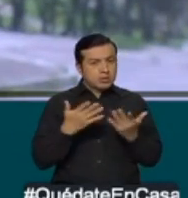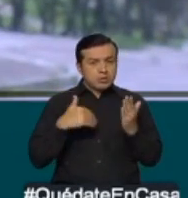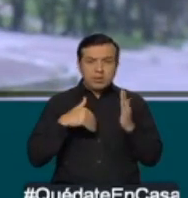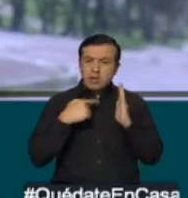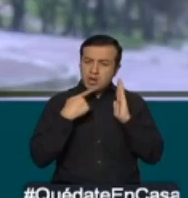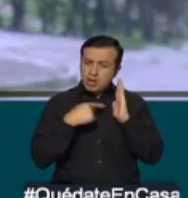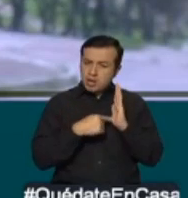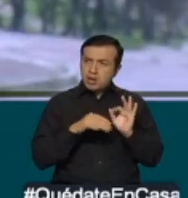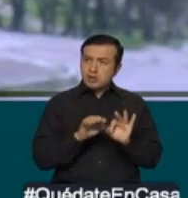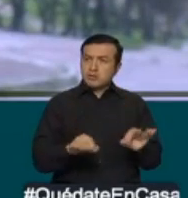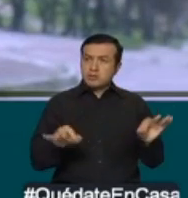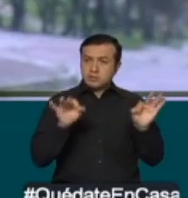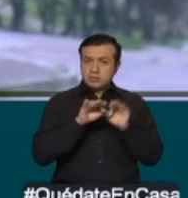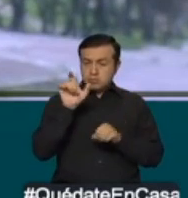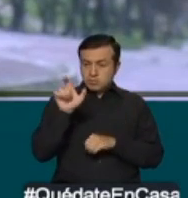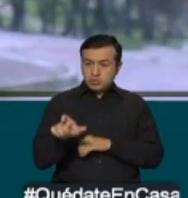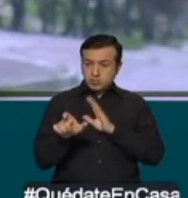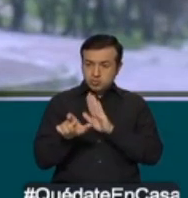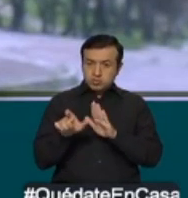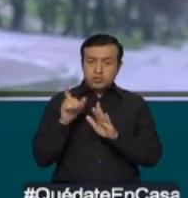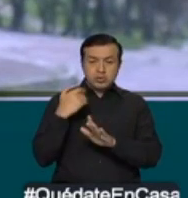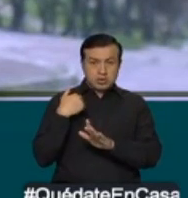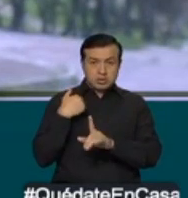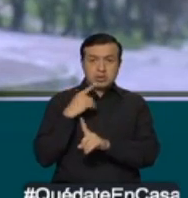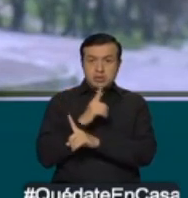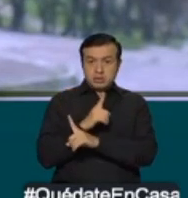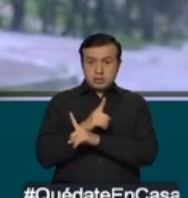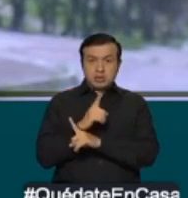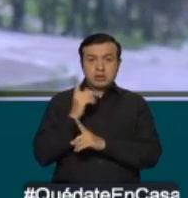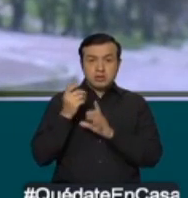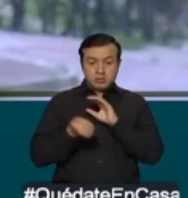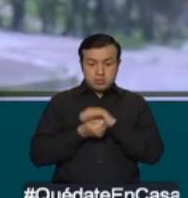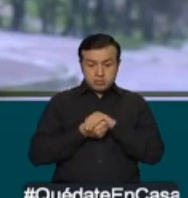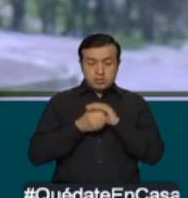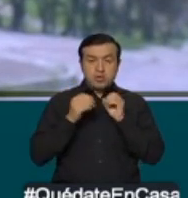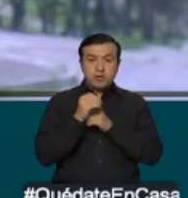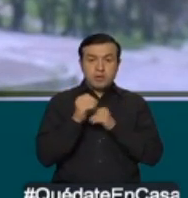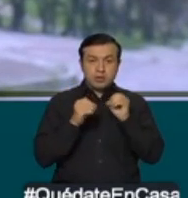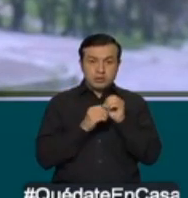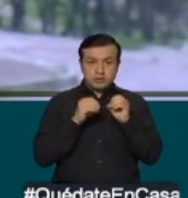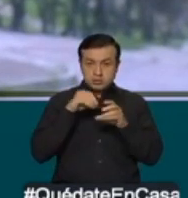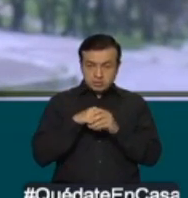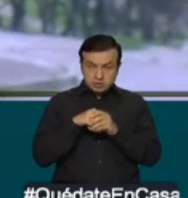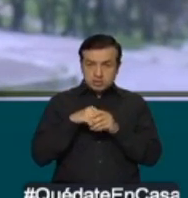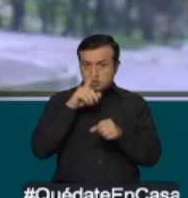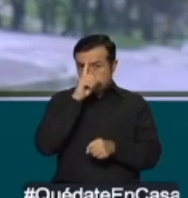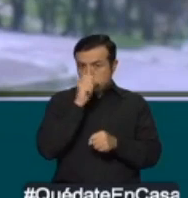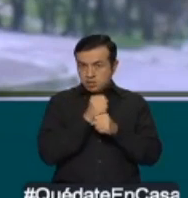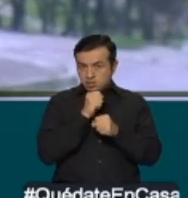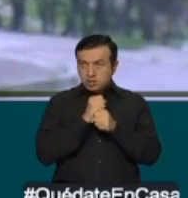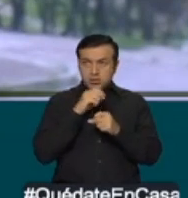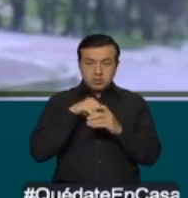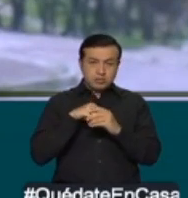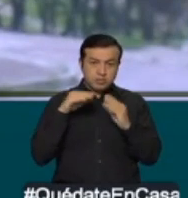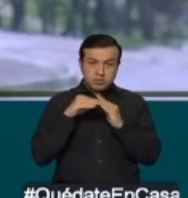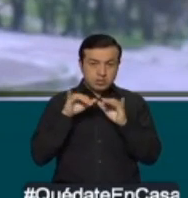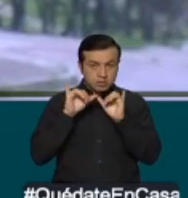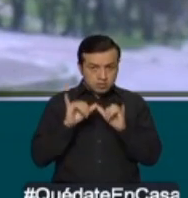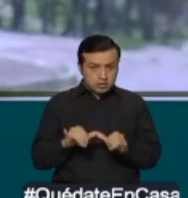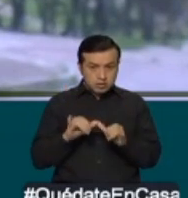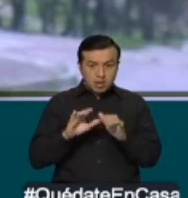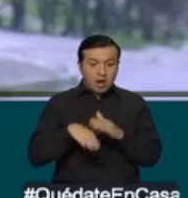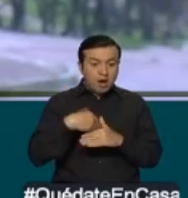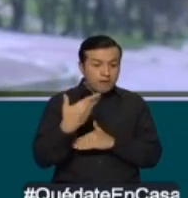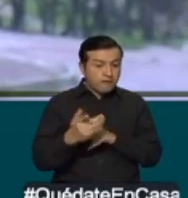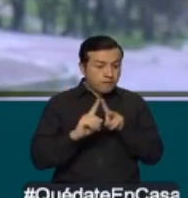ejemplo en este país es una persona vulnerable que está despachando de su oficina está haciendo teletrabajo desde su casa no ha salido